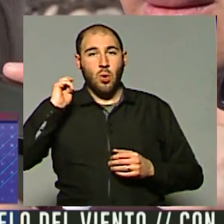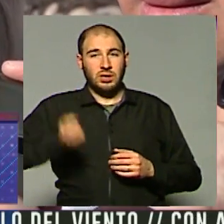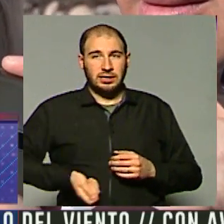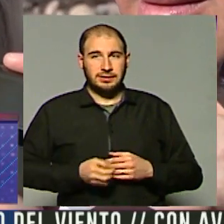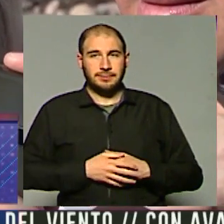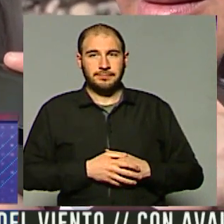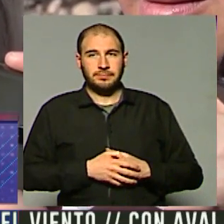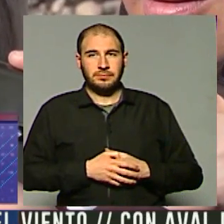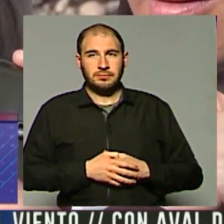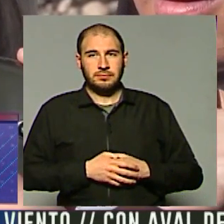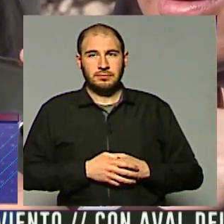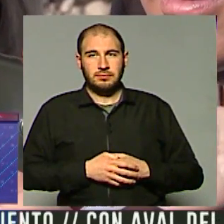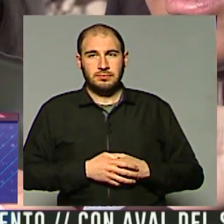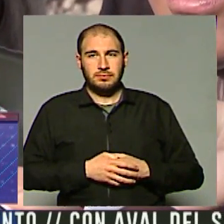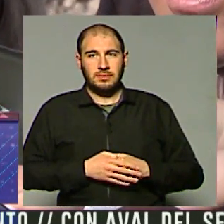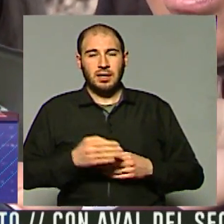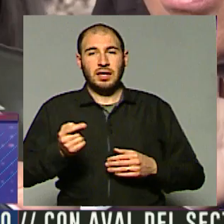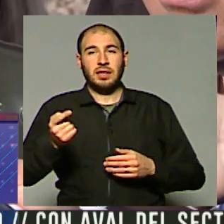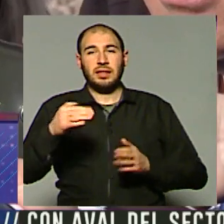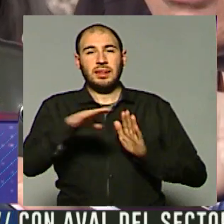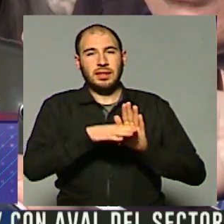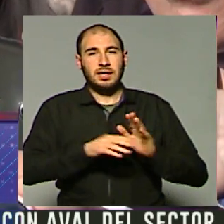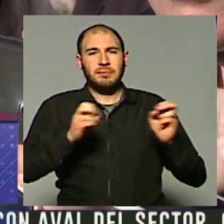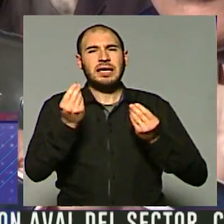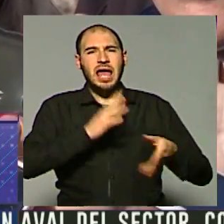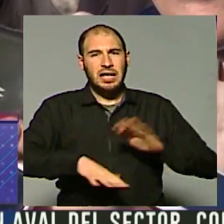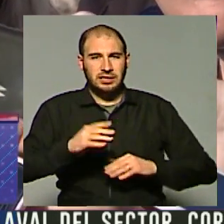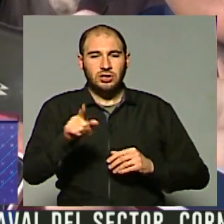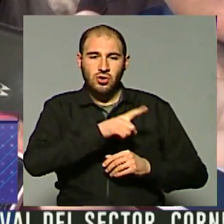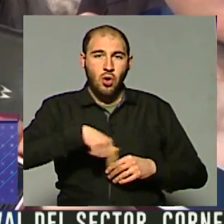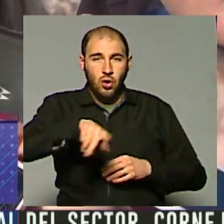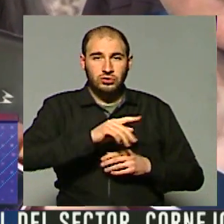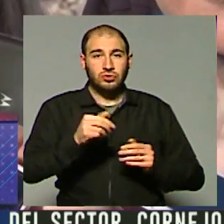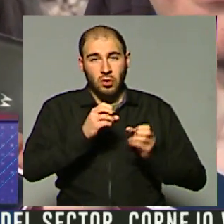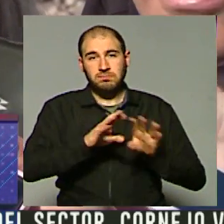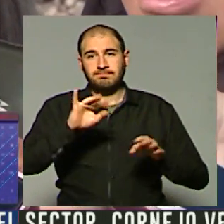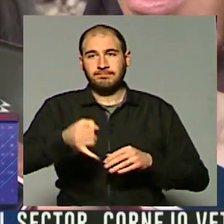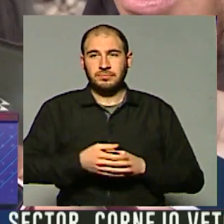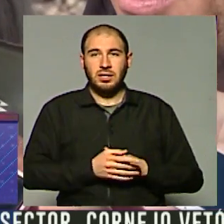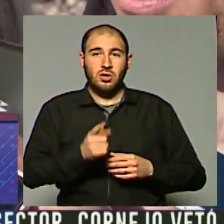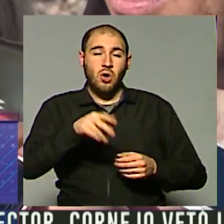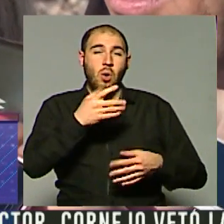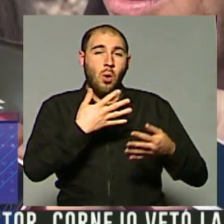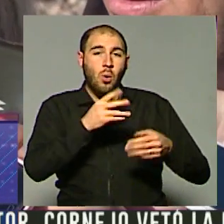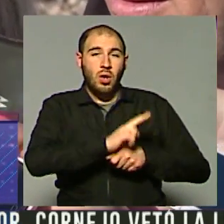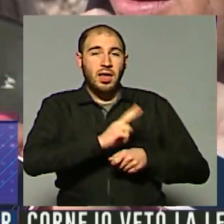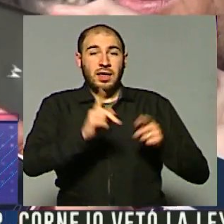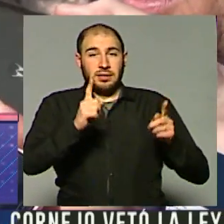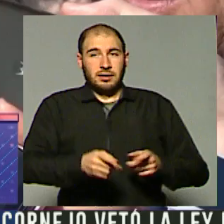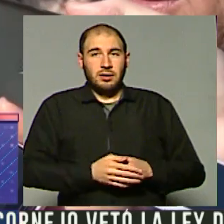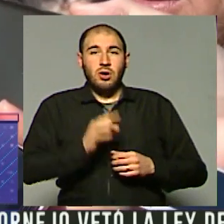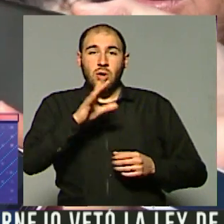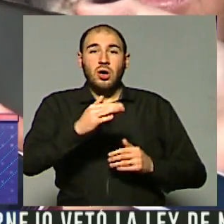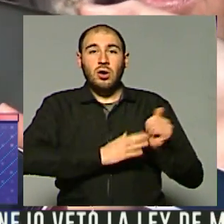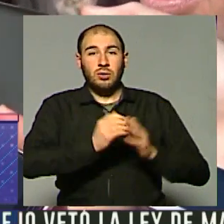justicia una indicación respecto a lo que hay que hacer, nosotros lo vamos a implementar. Tenemos que cuidar también, por supuesto, no solo